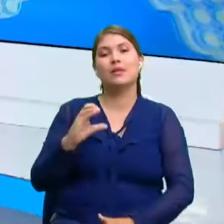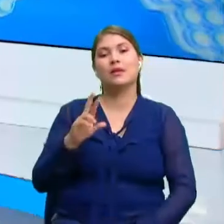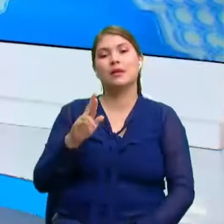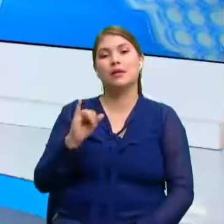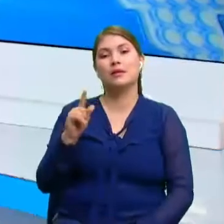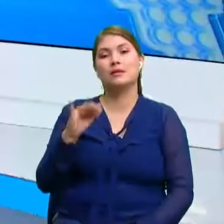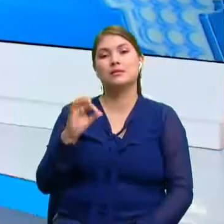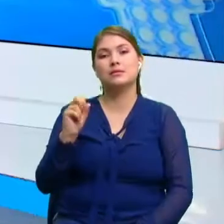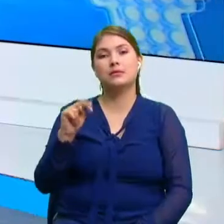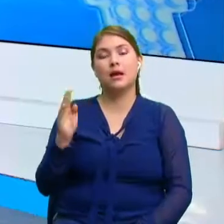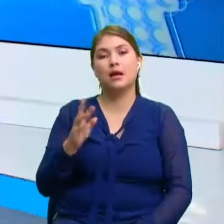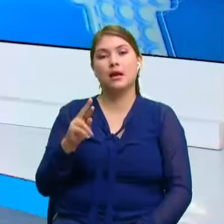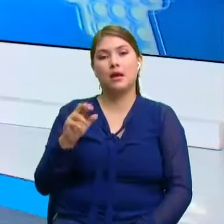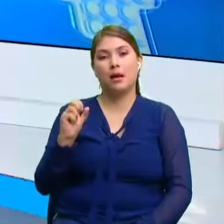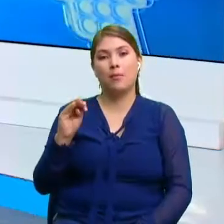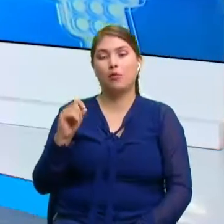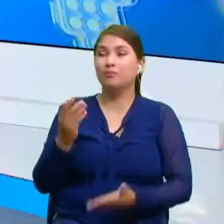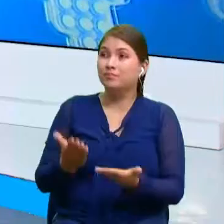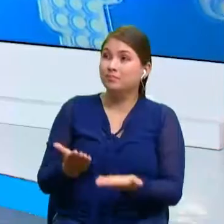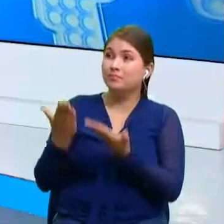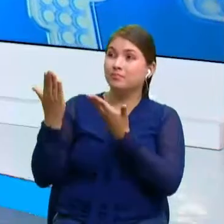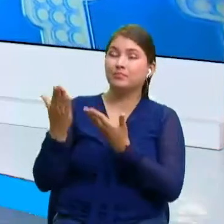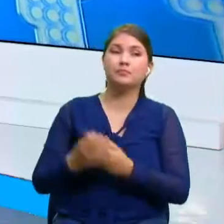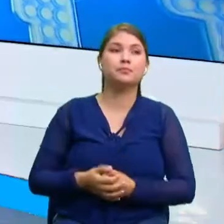Ramón. Cristian, ¿cómo se está realizando esta jornada?